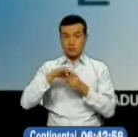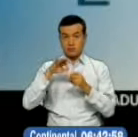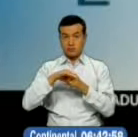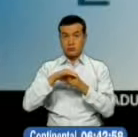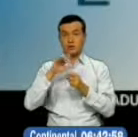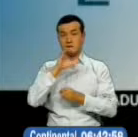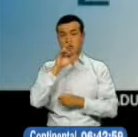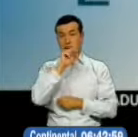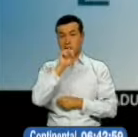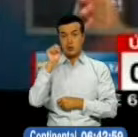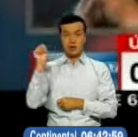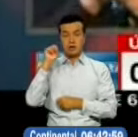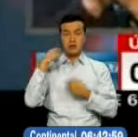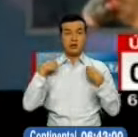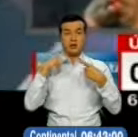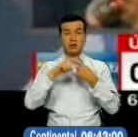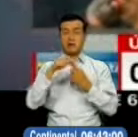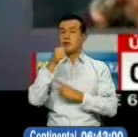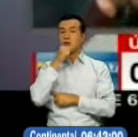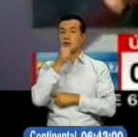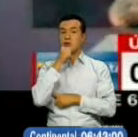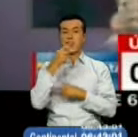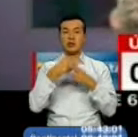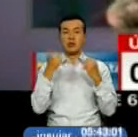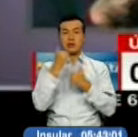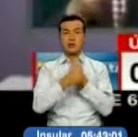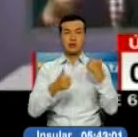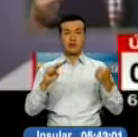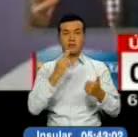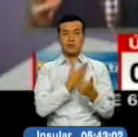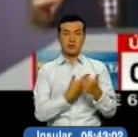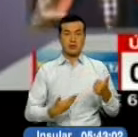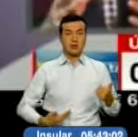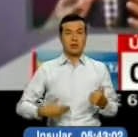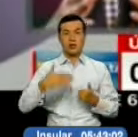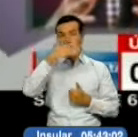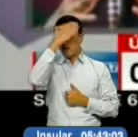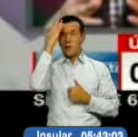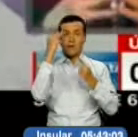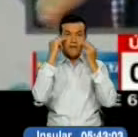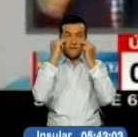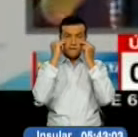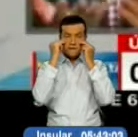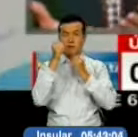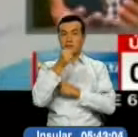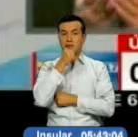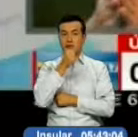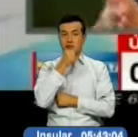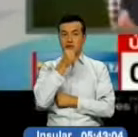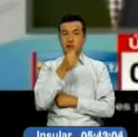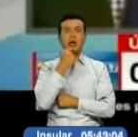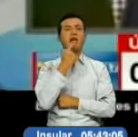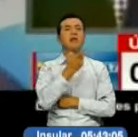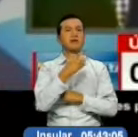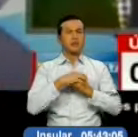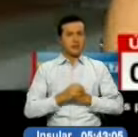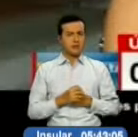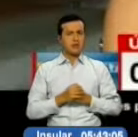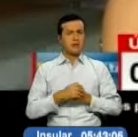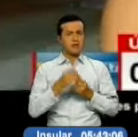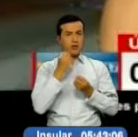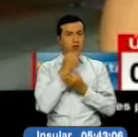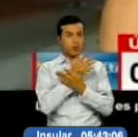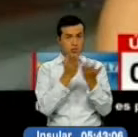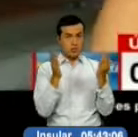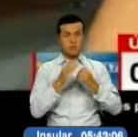internacional CNN en español entrevistó al ex candidato vicepresidencial de CREO, Andrés Páez. La periodista de dicho canal, Patricia Janiot, hizo la siguiente